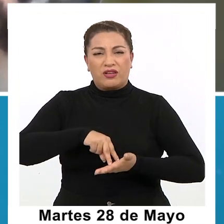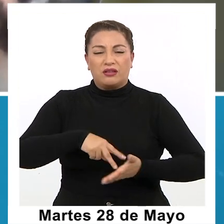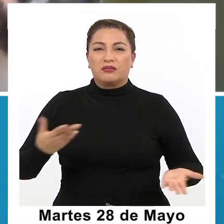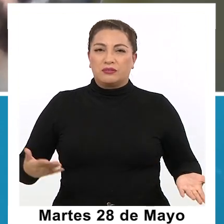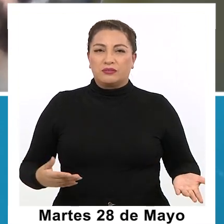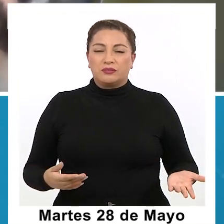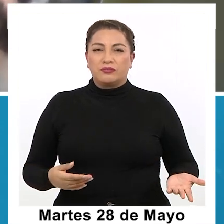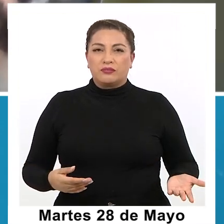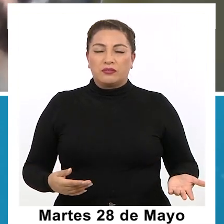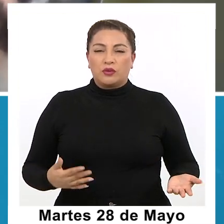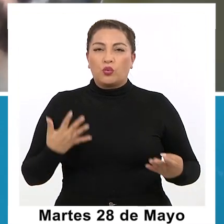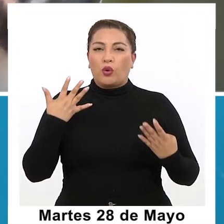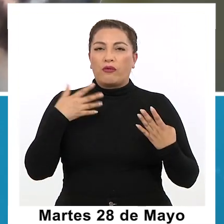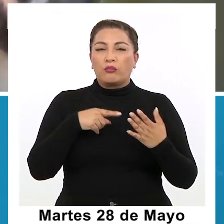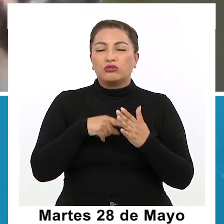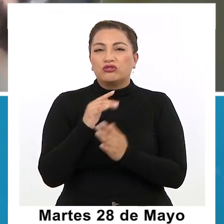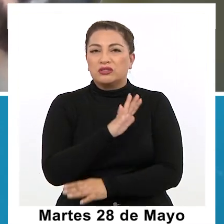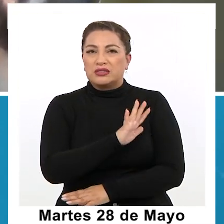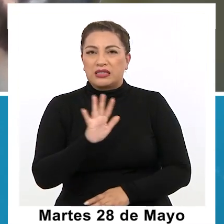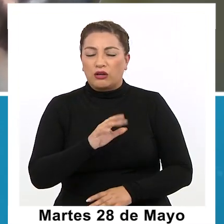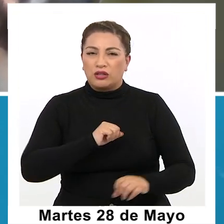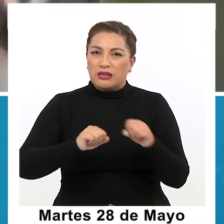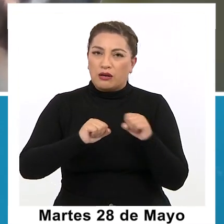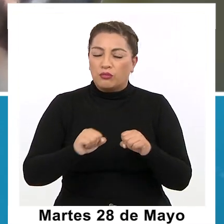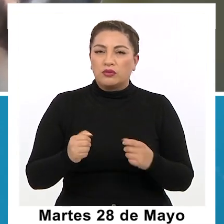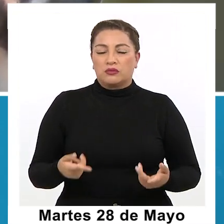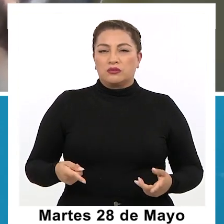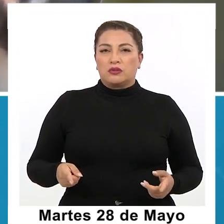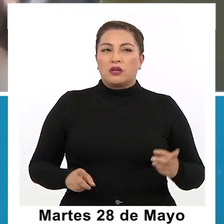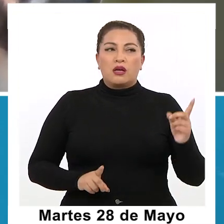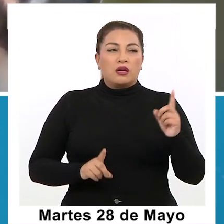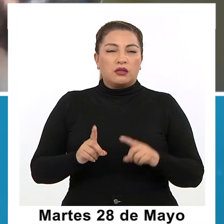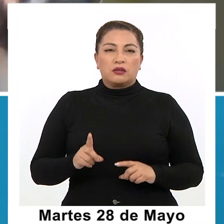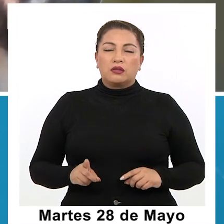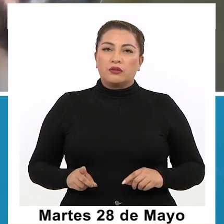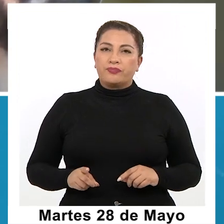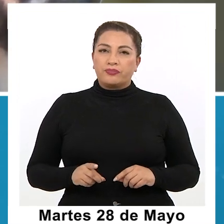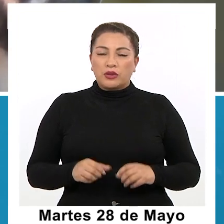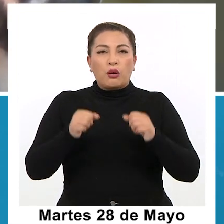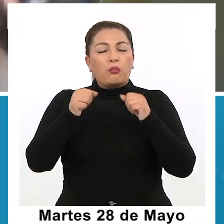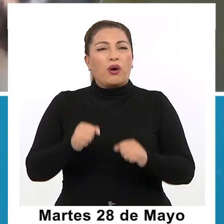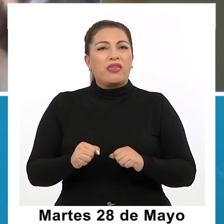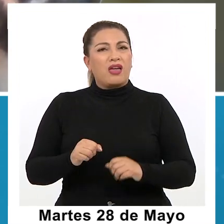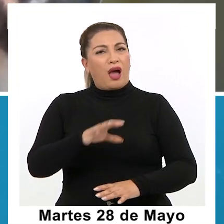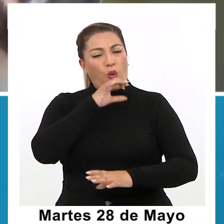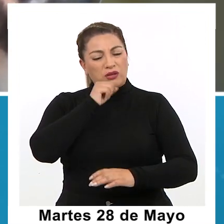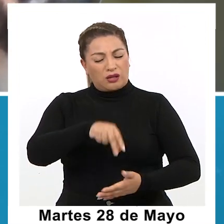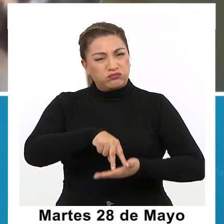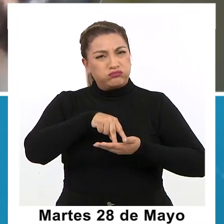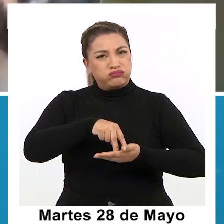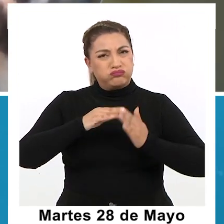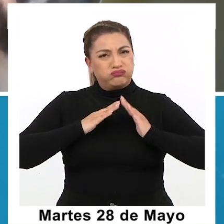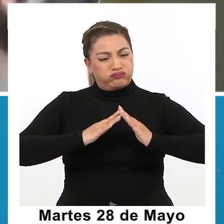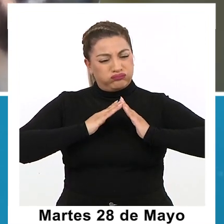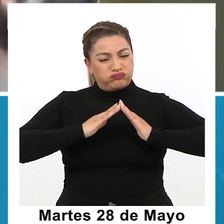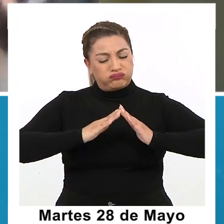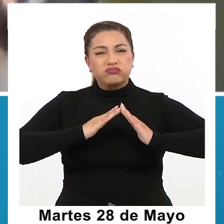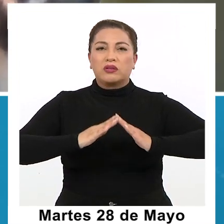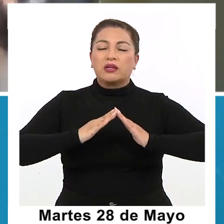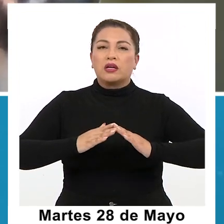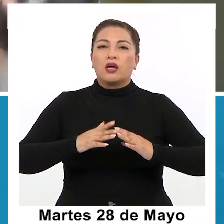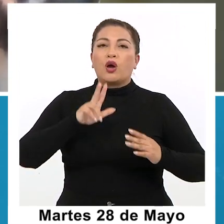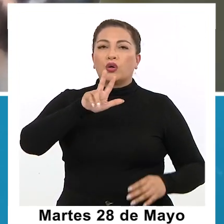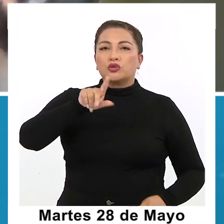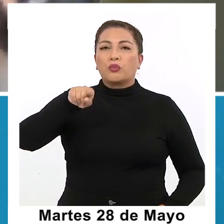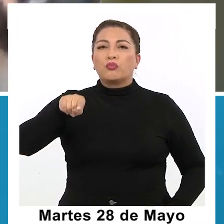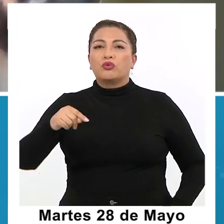ni siquiera un 9,5, ya porque eso seguramente es mucho pedir, pero que pudiéramos resistir nuevamente un 8,2, ahí Ujú, hay una